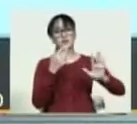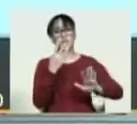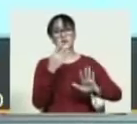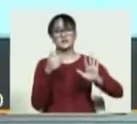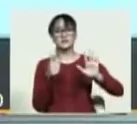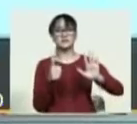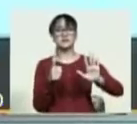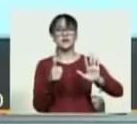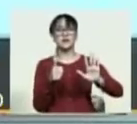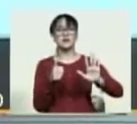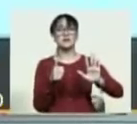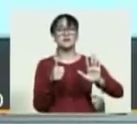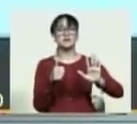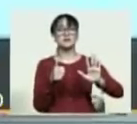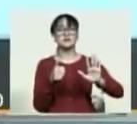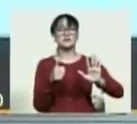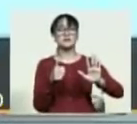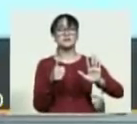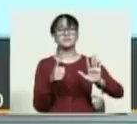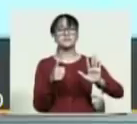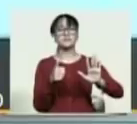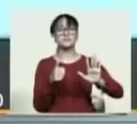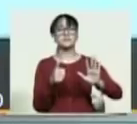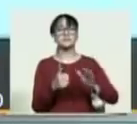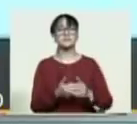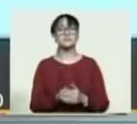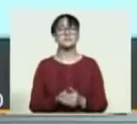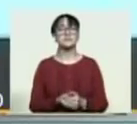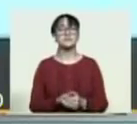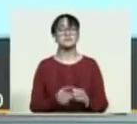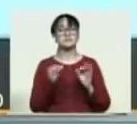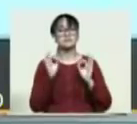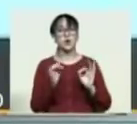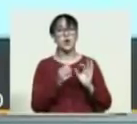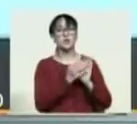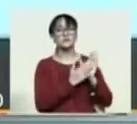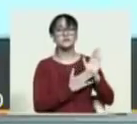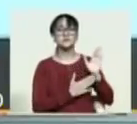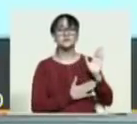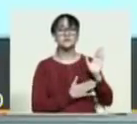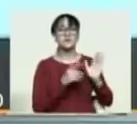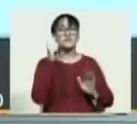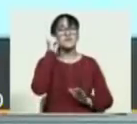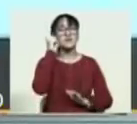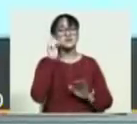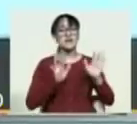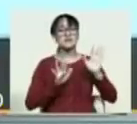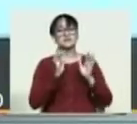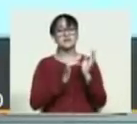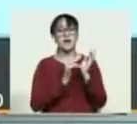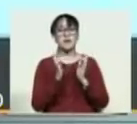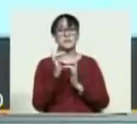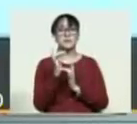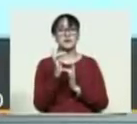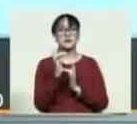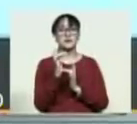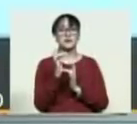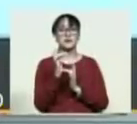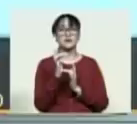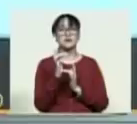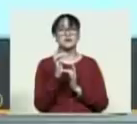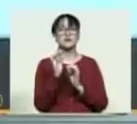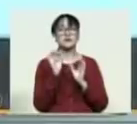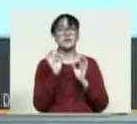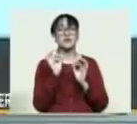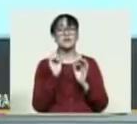392.646 bolívares, que es el día de hoy, por decreto con fecha de 15 de abril, que debe